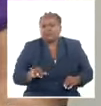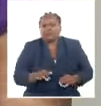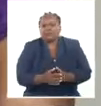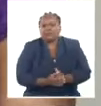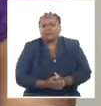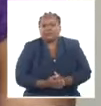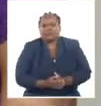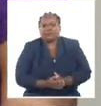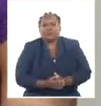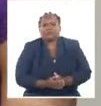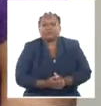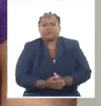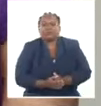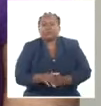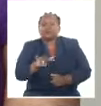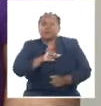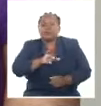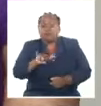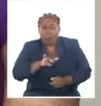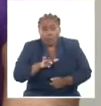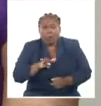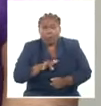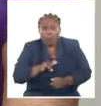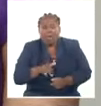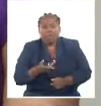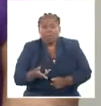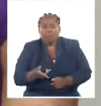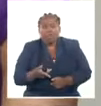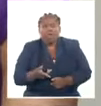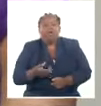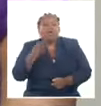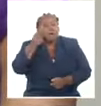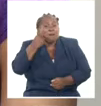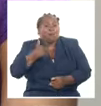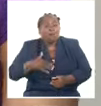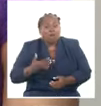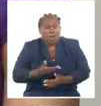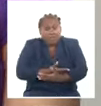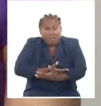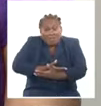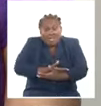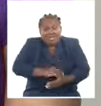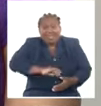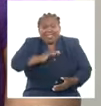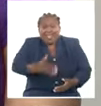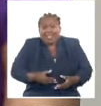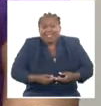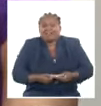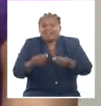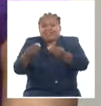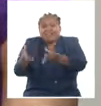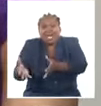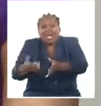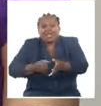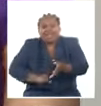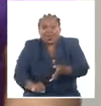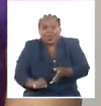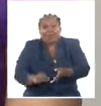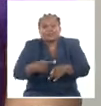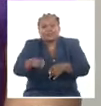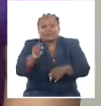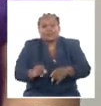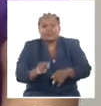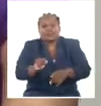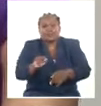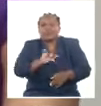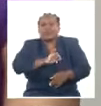Asimismo, son sujetos de este decreto ley las gestantes solidarias, que ya lo habíamos hablado, y las personas comitentes que intervienen